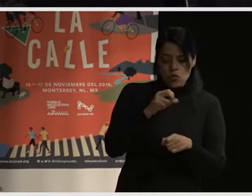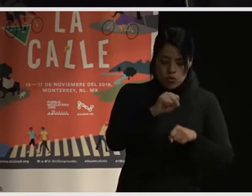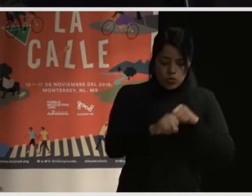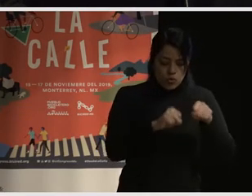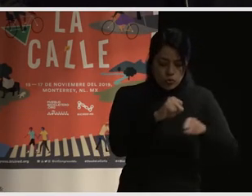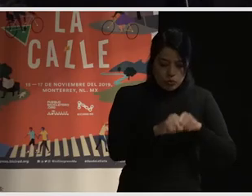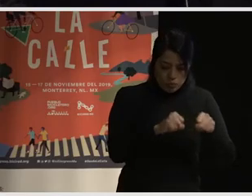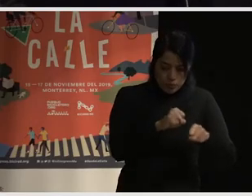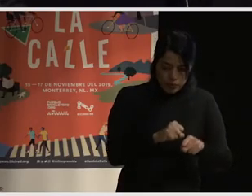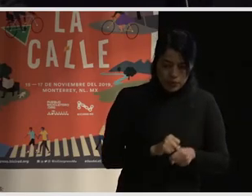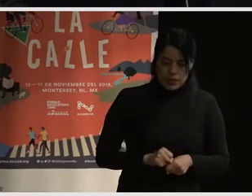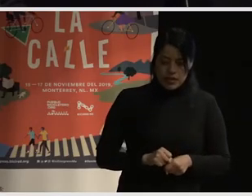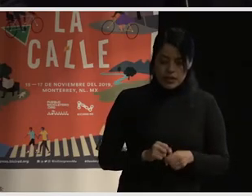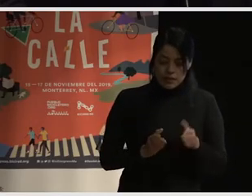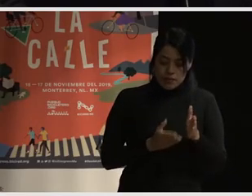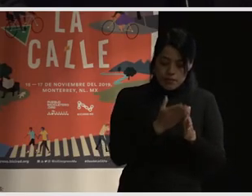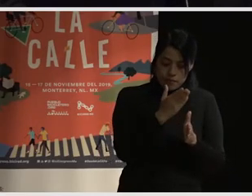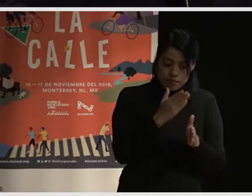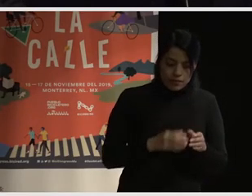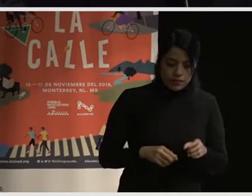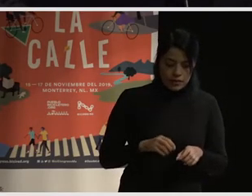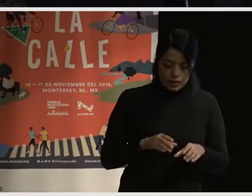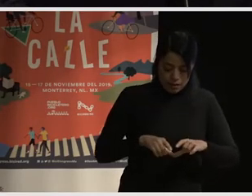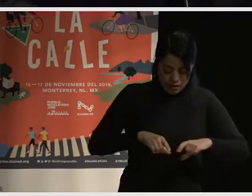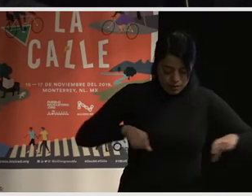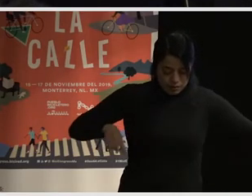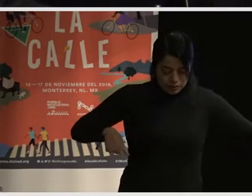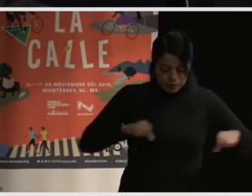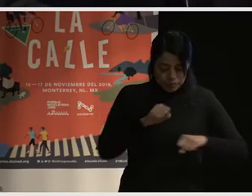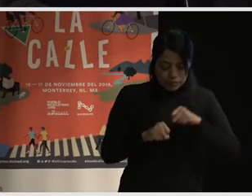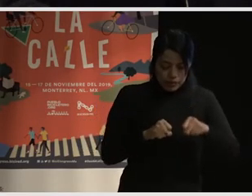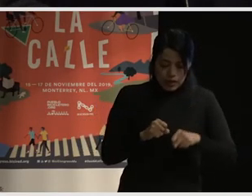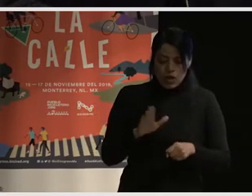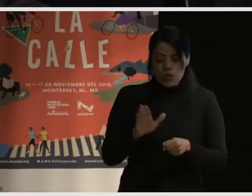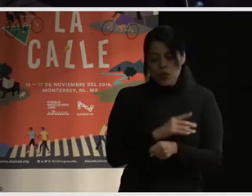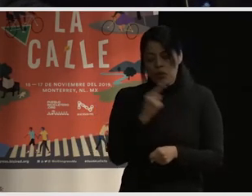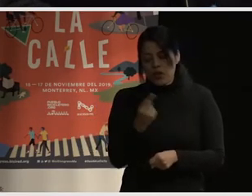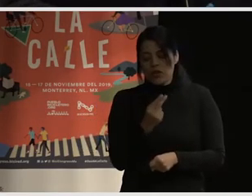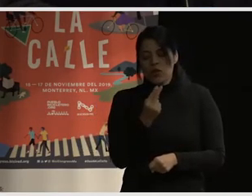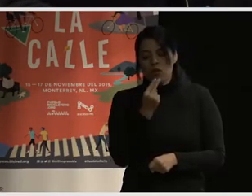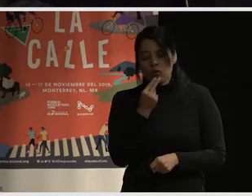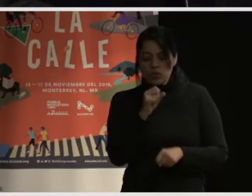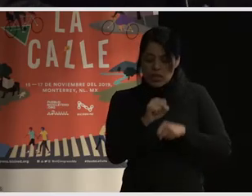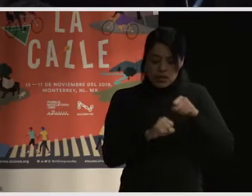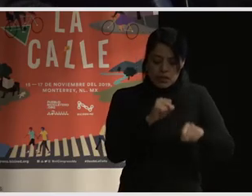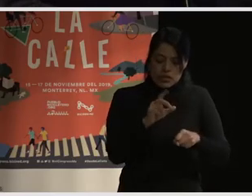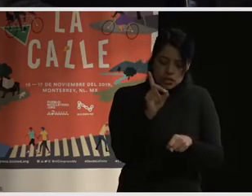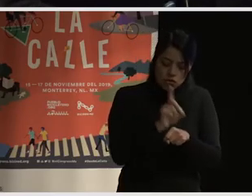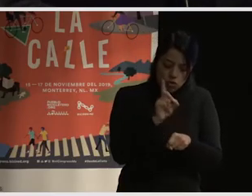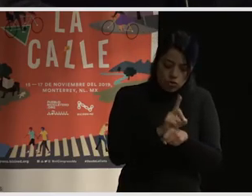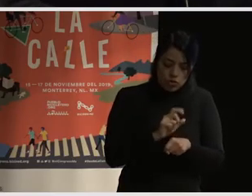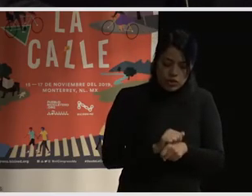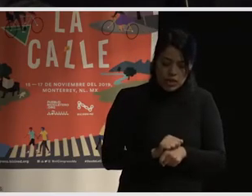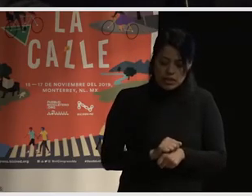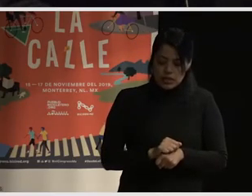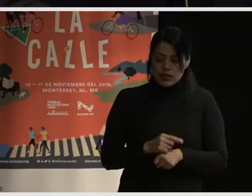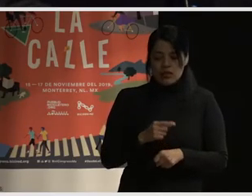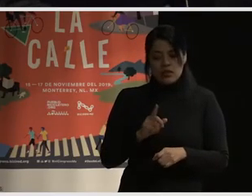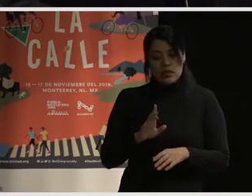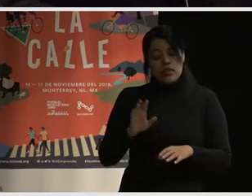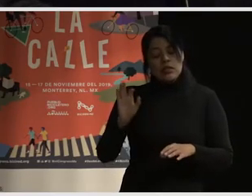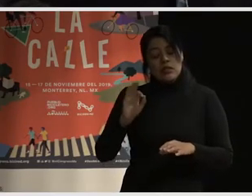potenciales de infraestructura ciclista y los resultados cuando les decías por qué no usas la bici de manera cotidiana la hipótesis era que